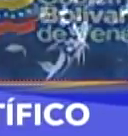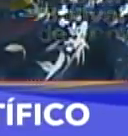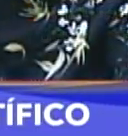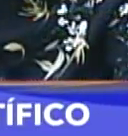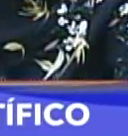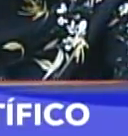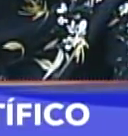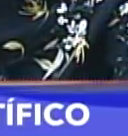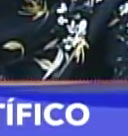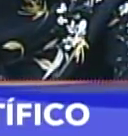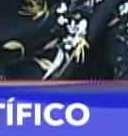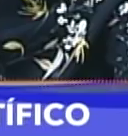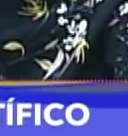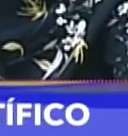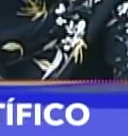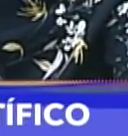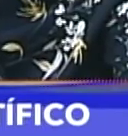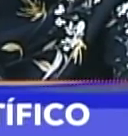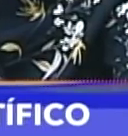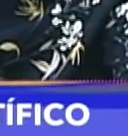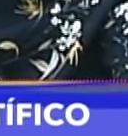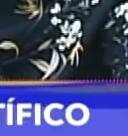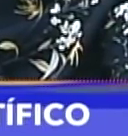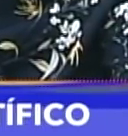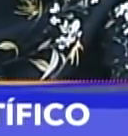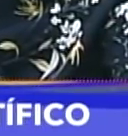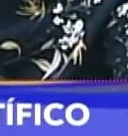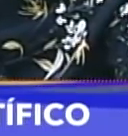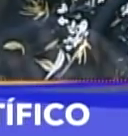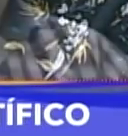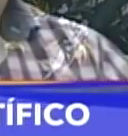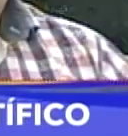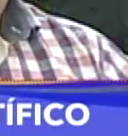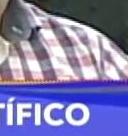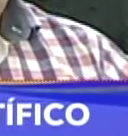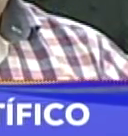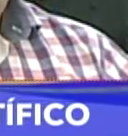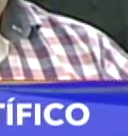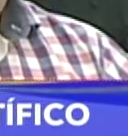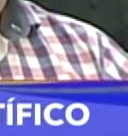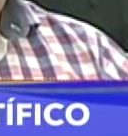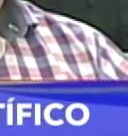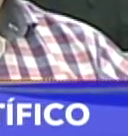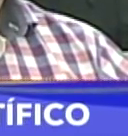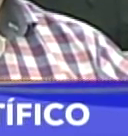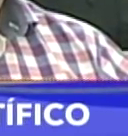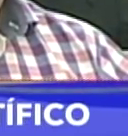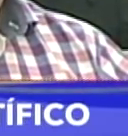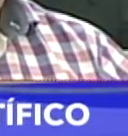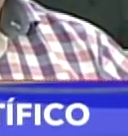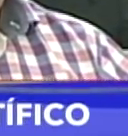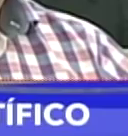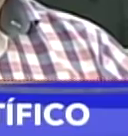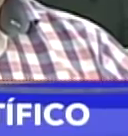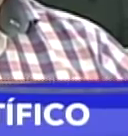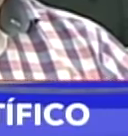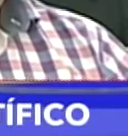de la Corporación para el Desarrollo Científico y Tecnológico, del Instituto de Estudios